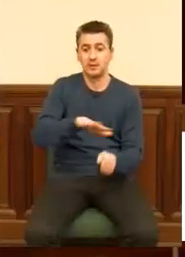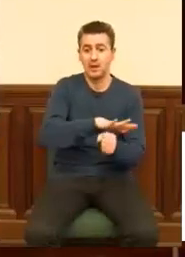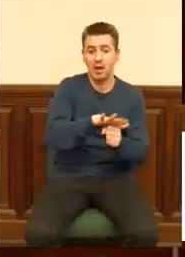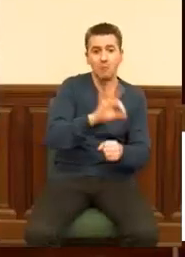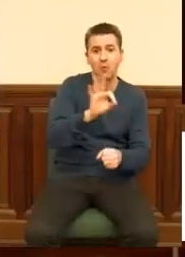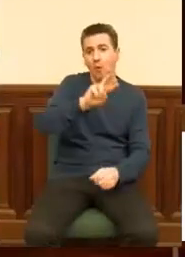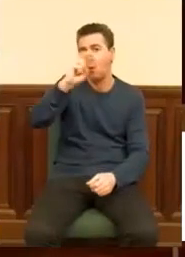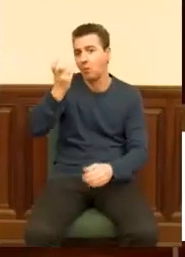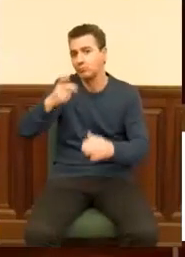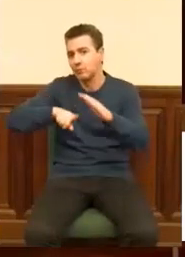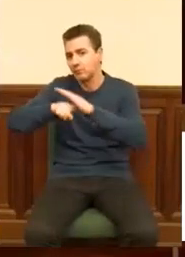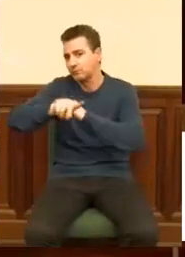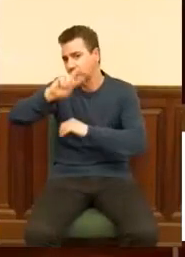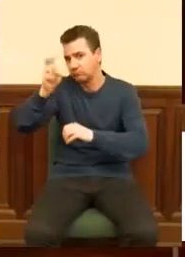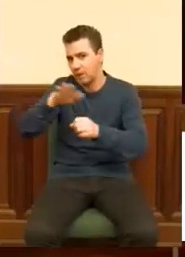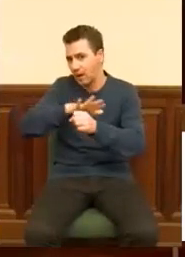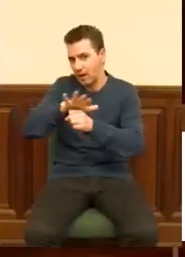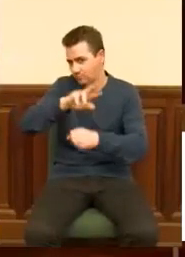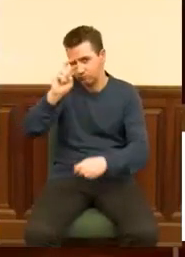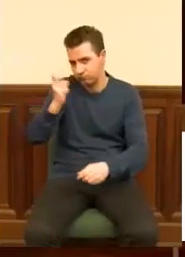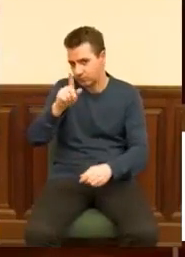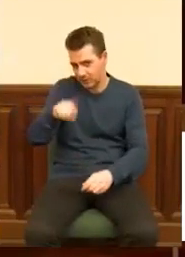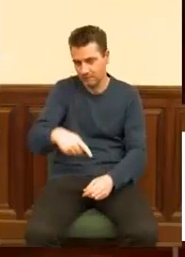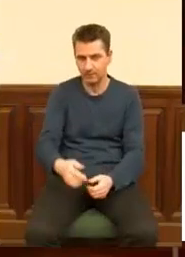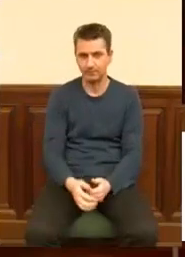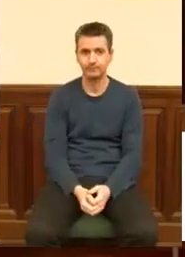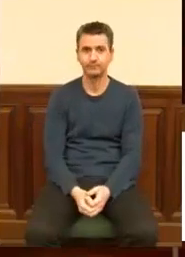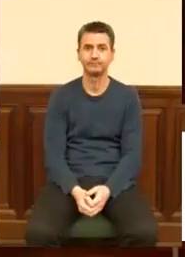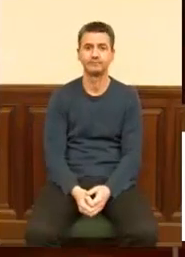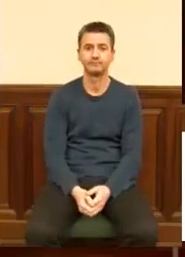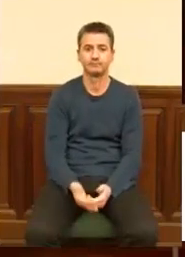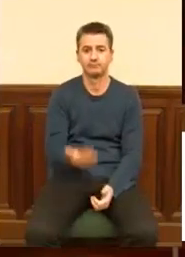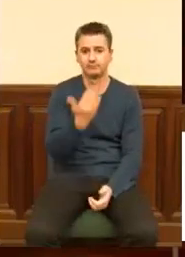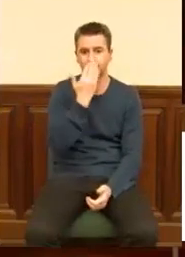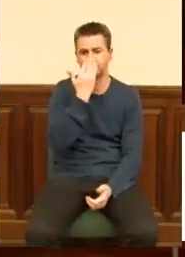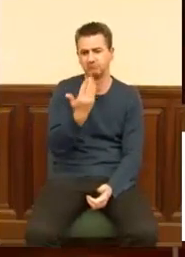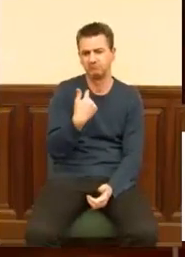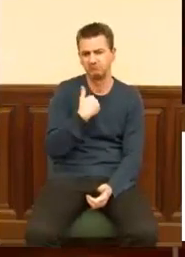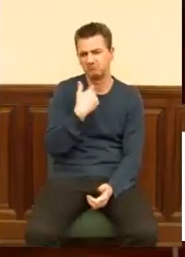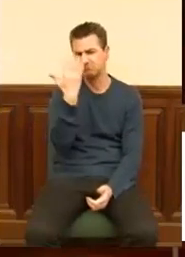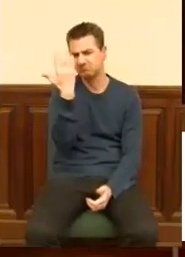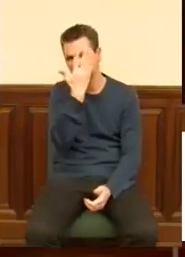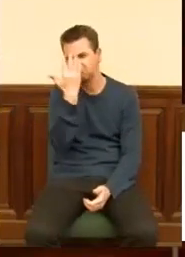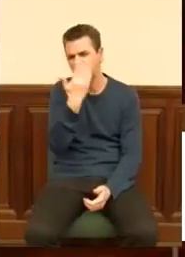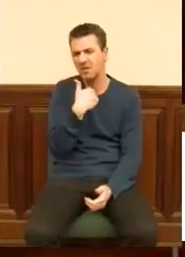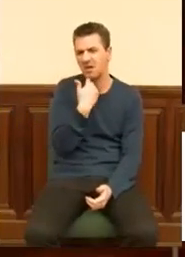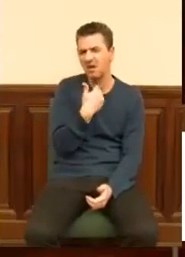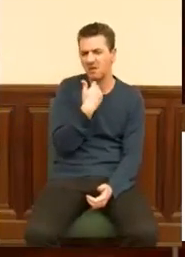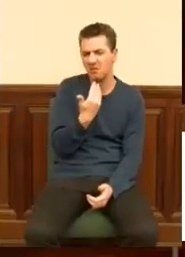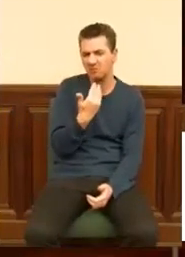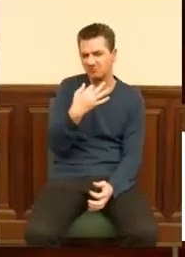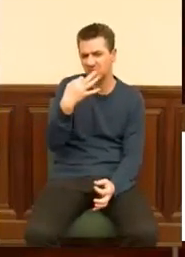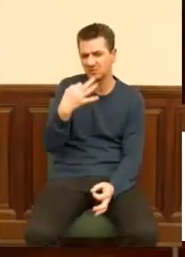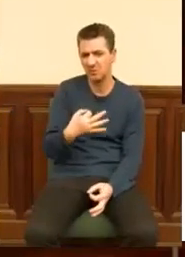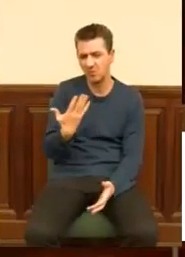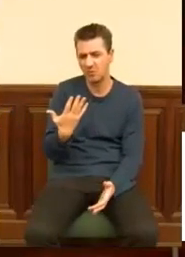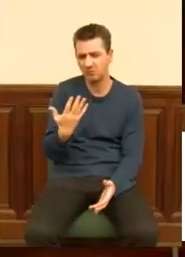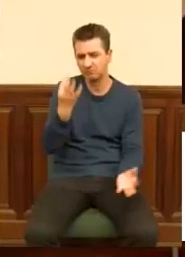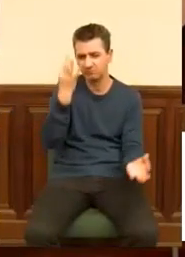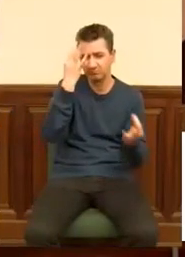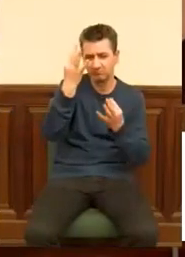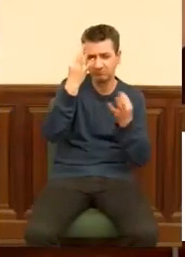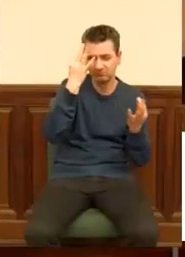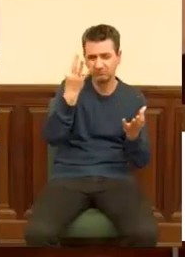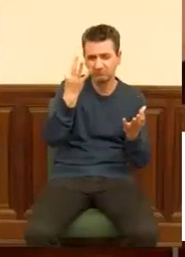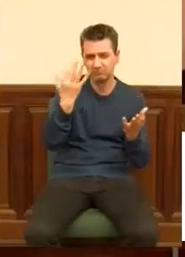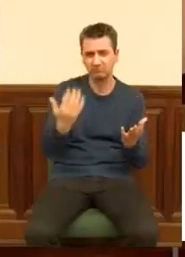de gestión. Sinceramente, sospechamos que no coincidiríamos en cuáles son aquellos aspectos que habría